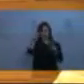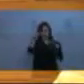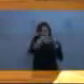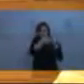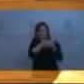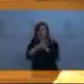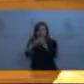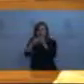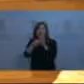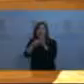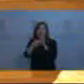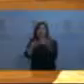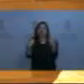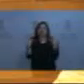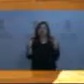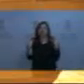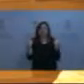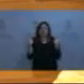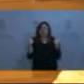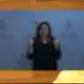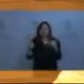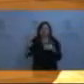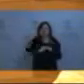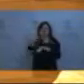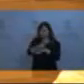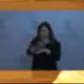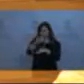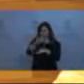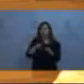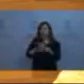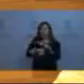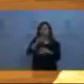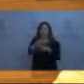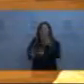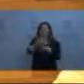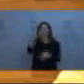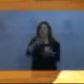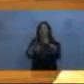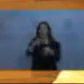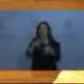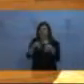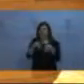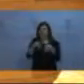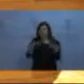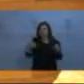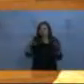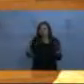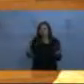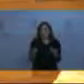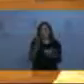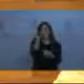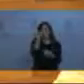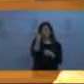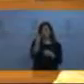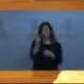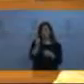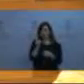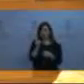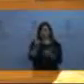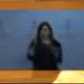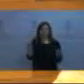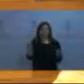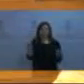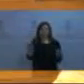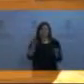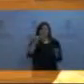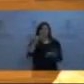cargos tenían procedimientos judiciales abiertos y me contestó que solo uno, lo cual no es cierto, pero bueno, me contestó que solo uno,